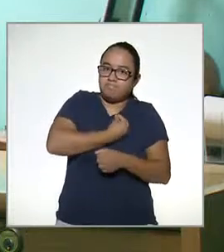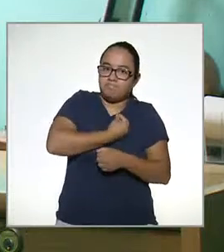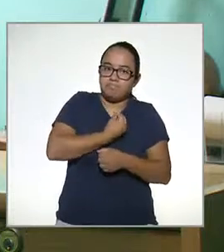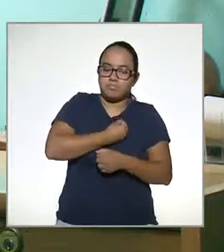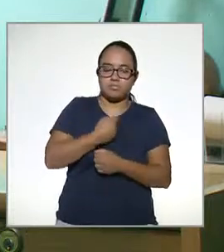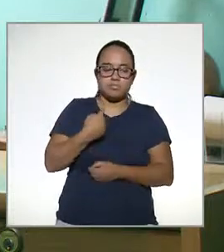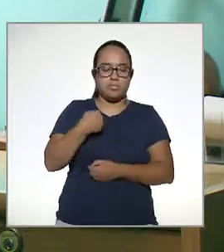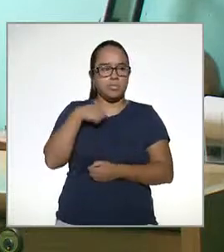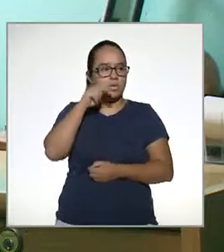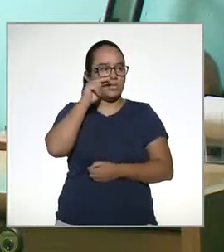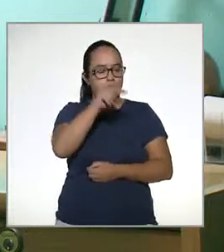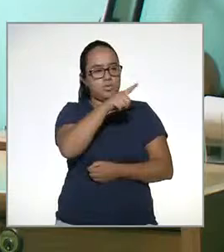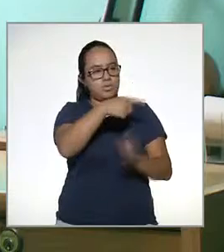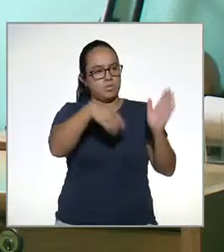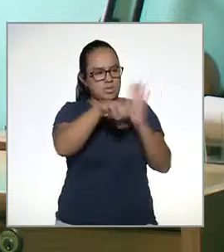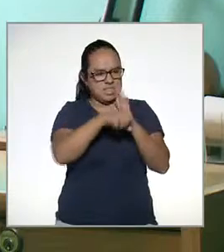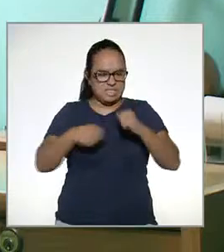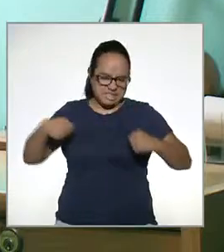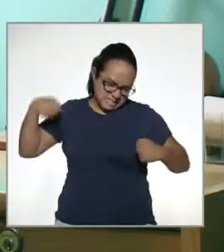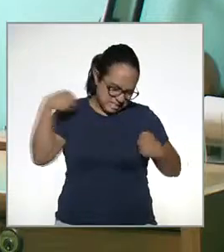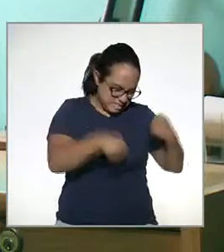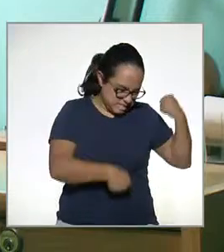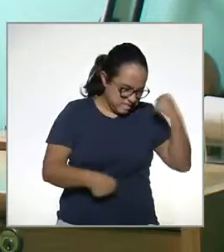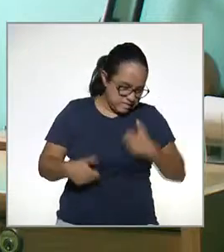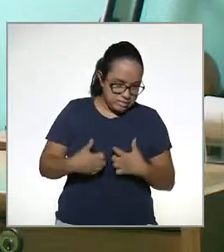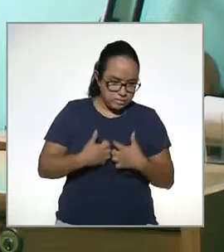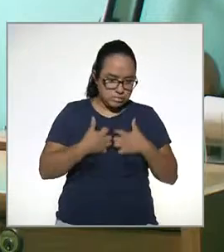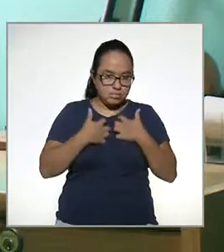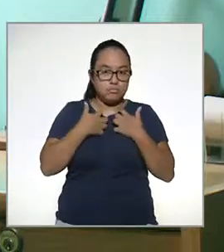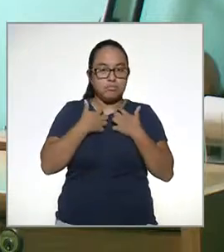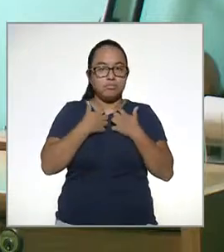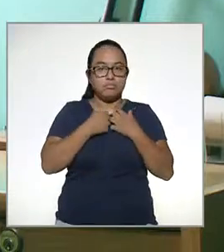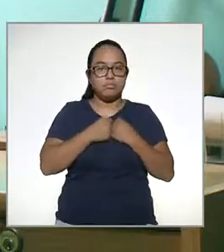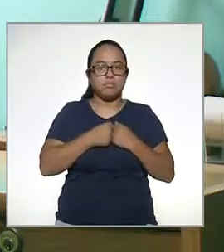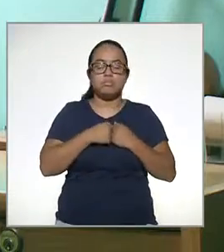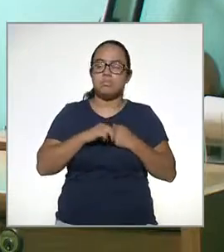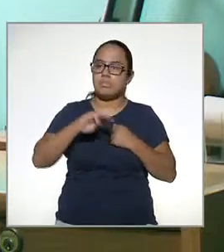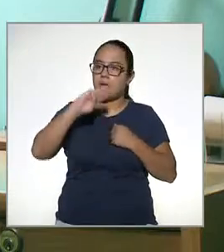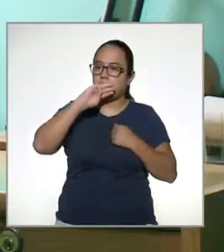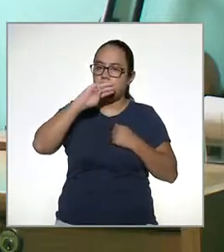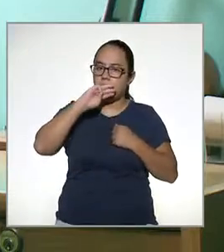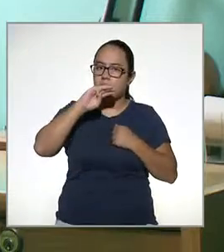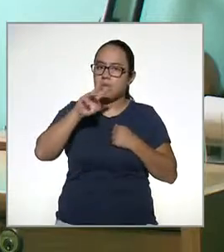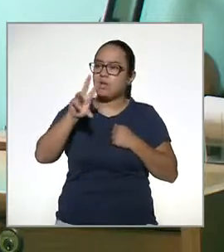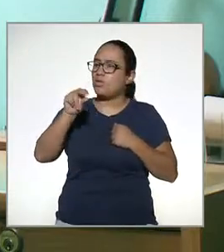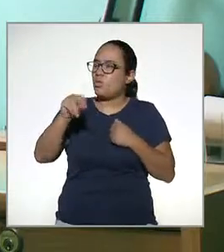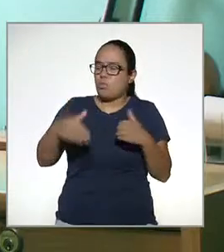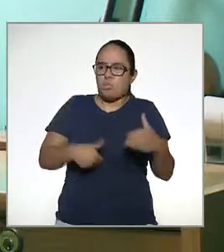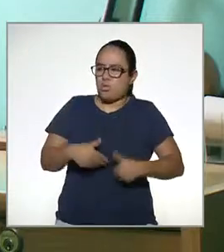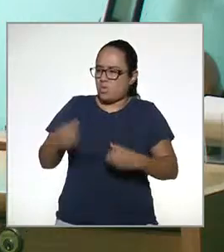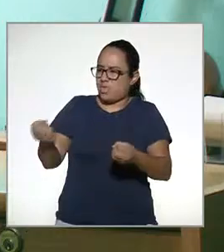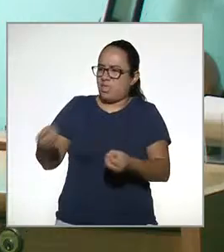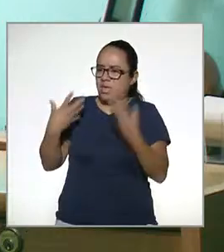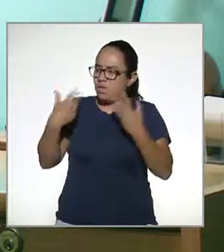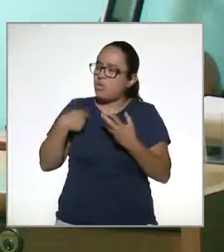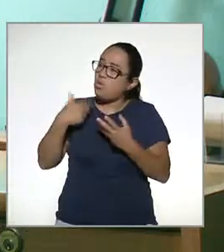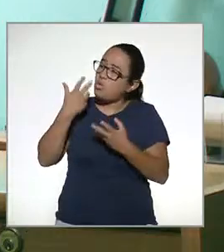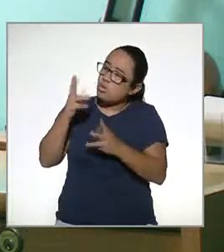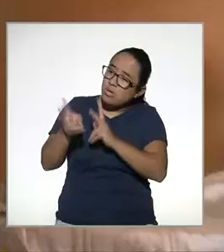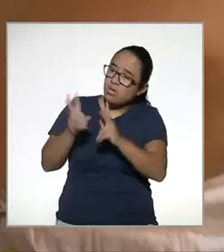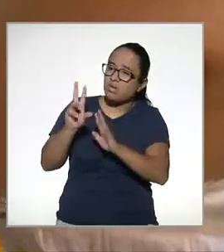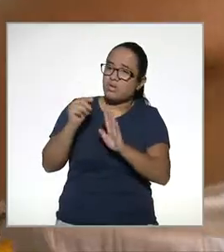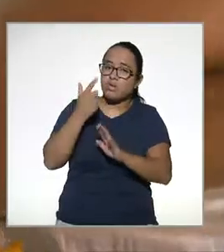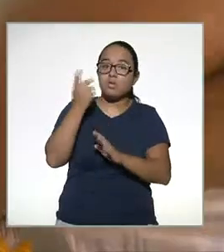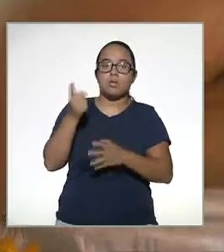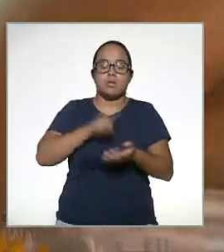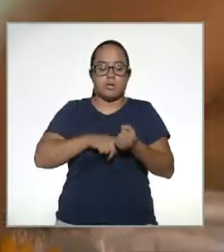escucho que en su cuarto está como golpeando, como diciendo así, mamá, no me molestes, no quiero hablar, no quiero hablar, no quiero hablar, y